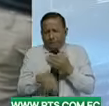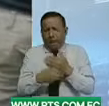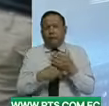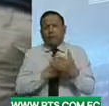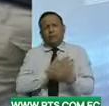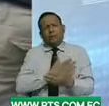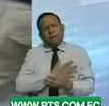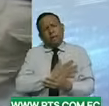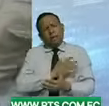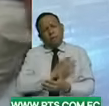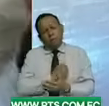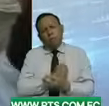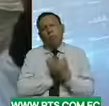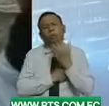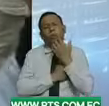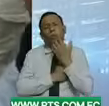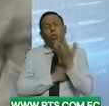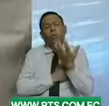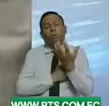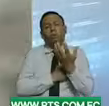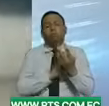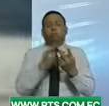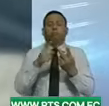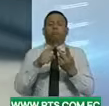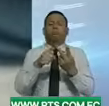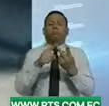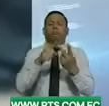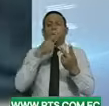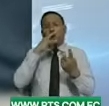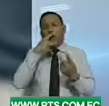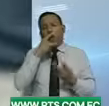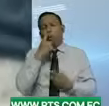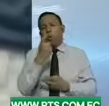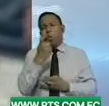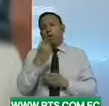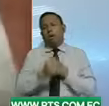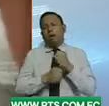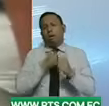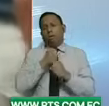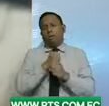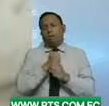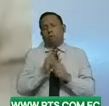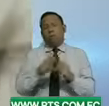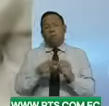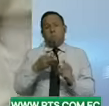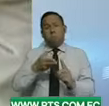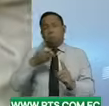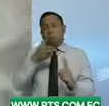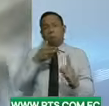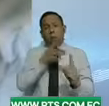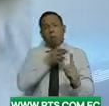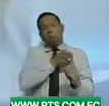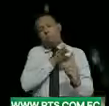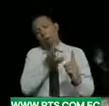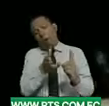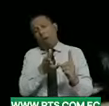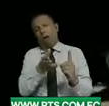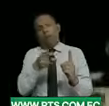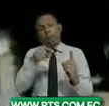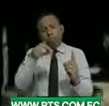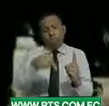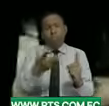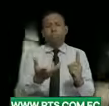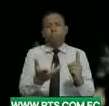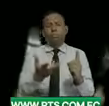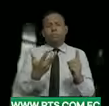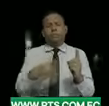noticia del fallecimiento de un menor de edad de 11 años que fallece en el hospital víctima de los impactos de bala. Como Policía